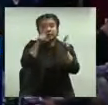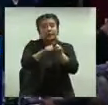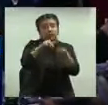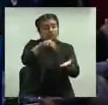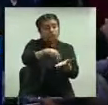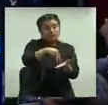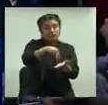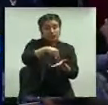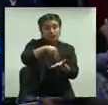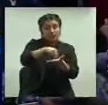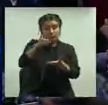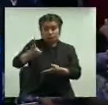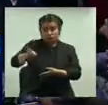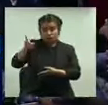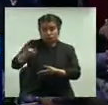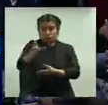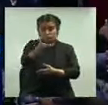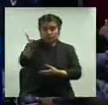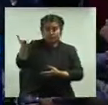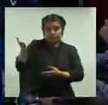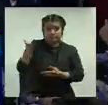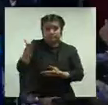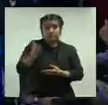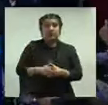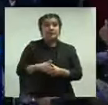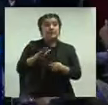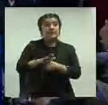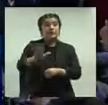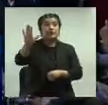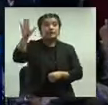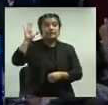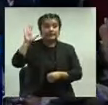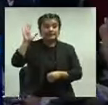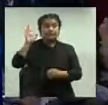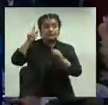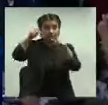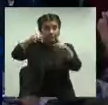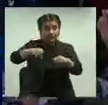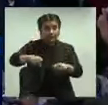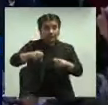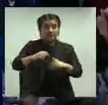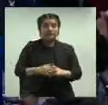compañeros diputados ponernos de pie para la juramentación respectiva.